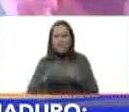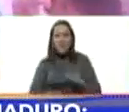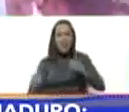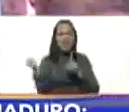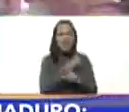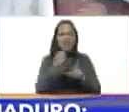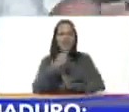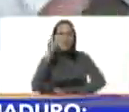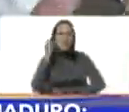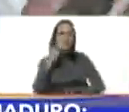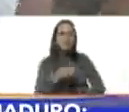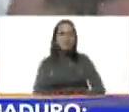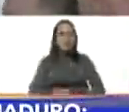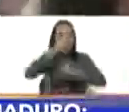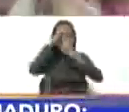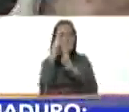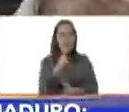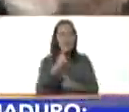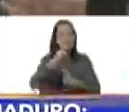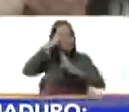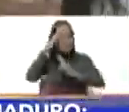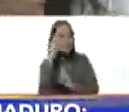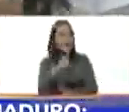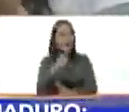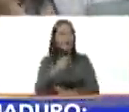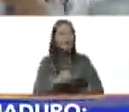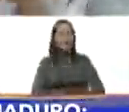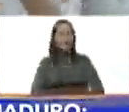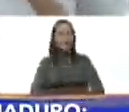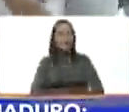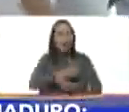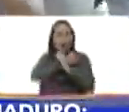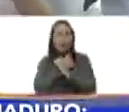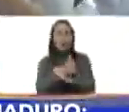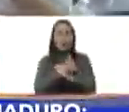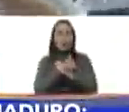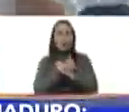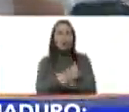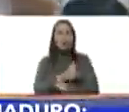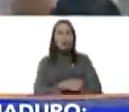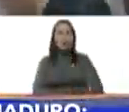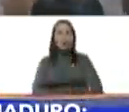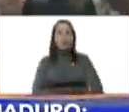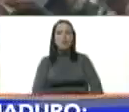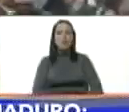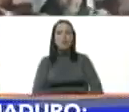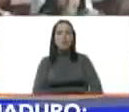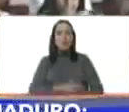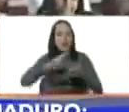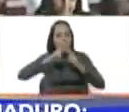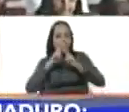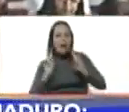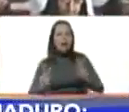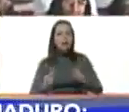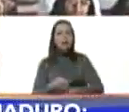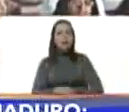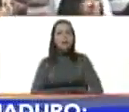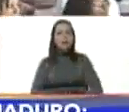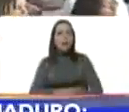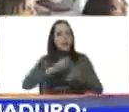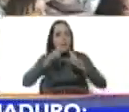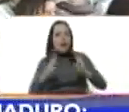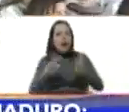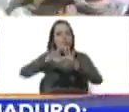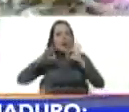violencia. Respeto, respeto, amor, amor y paz. Paz para